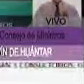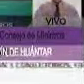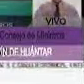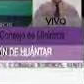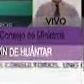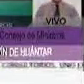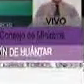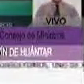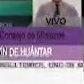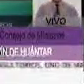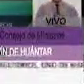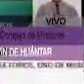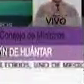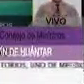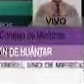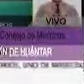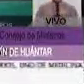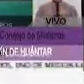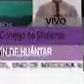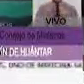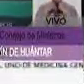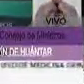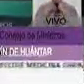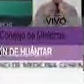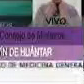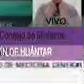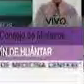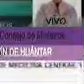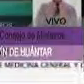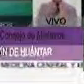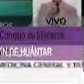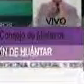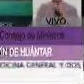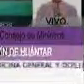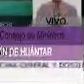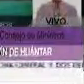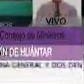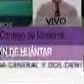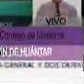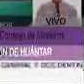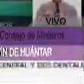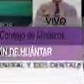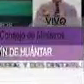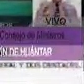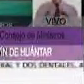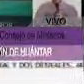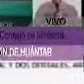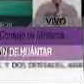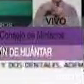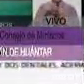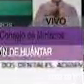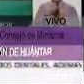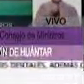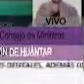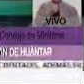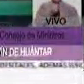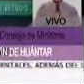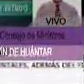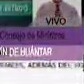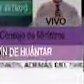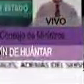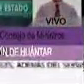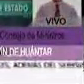así consta, porque además esto se ha manifestado antes en la opinión pública, en los medios de prensa.